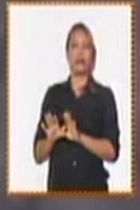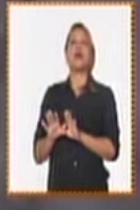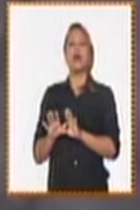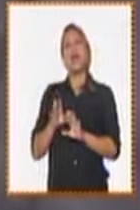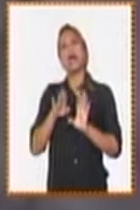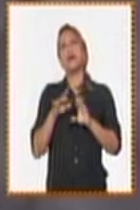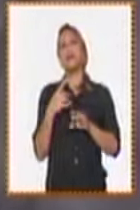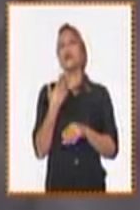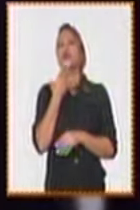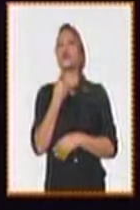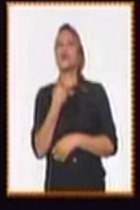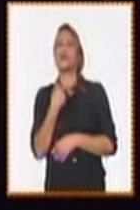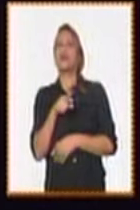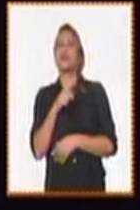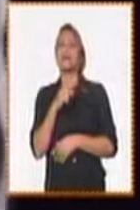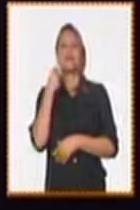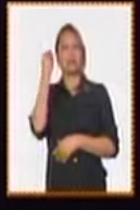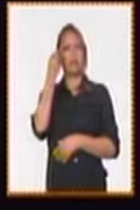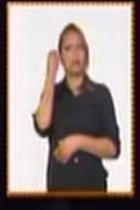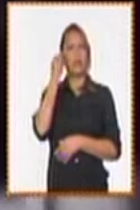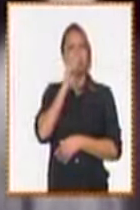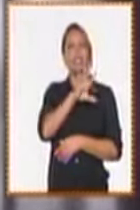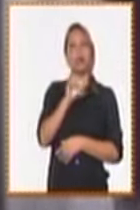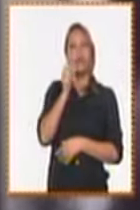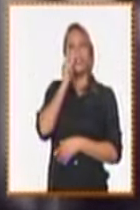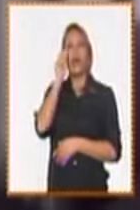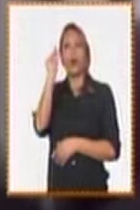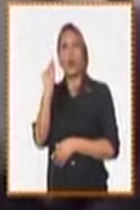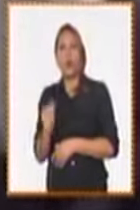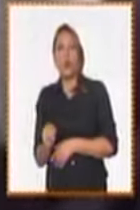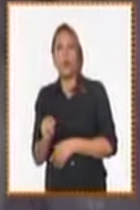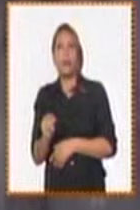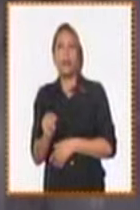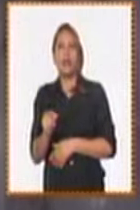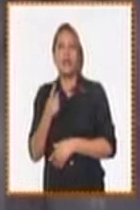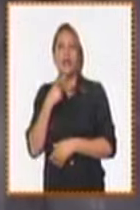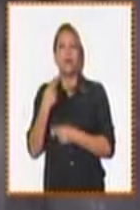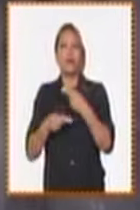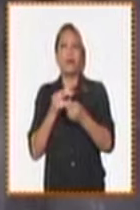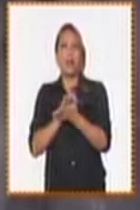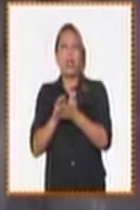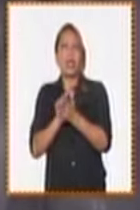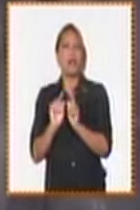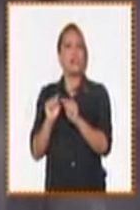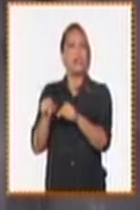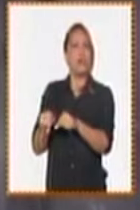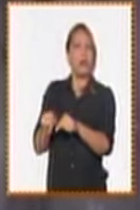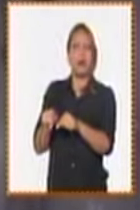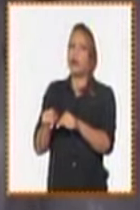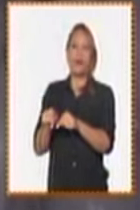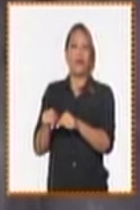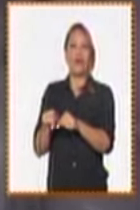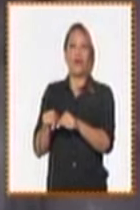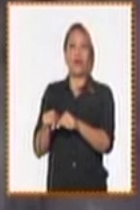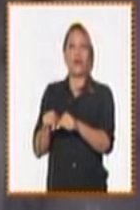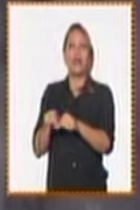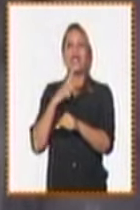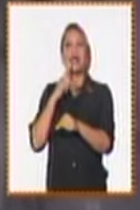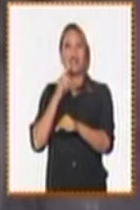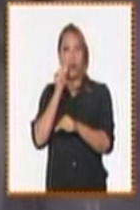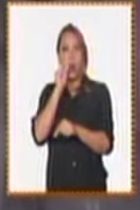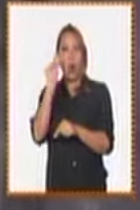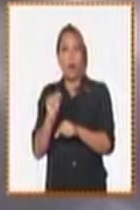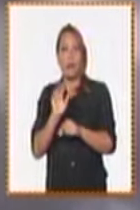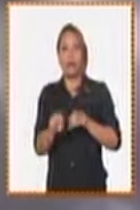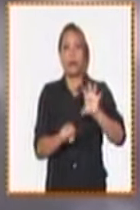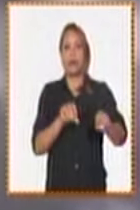decimos, ¿y qué pensamos? ¿Que esos 50 hombres estaban aquí sin hacer nada? No, esos hombres se apropiaron de tierra. Esos